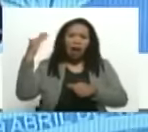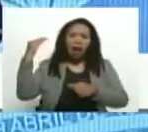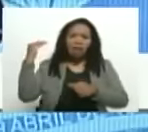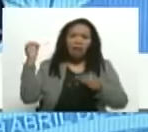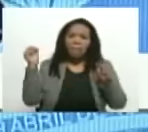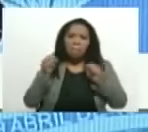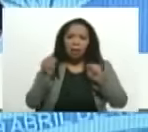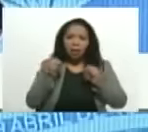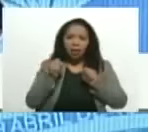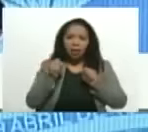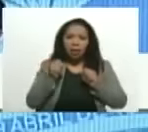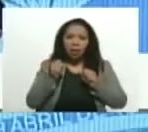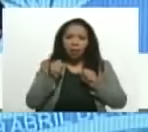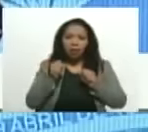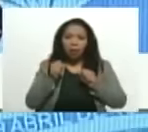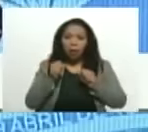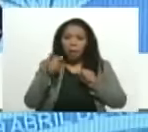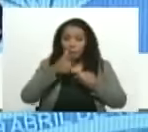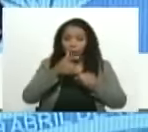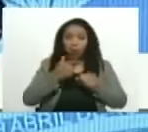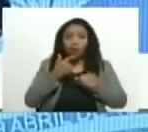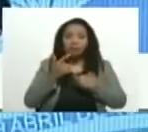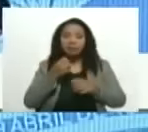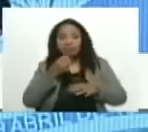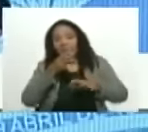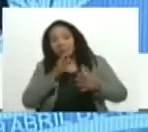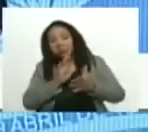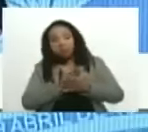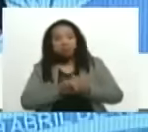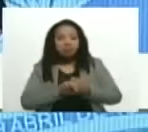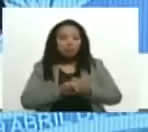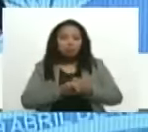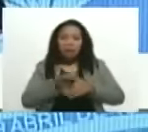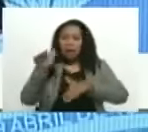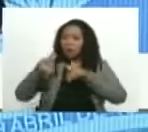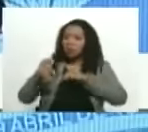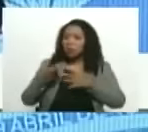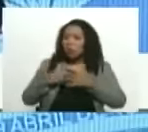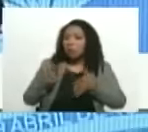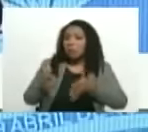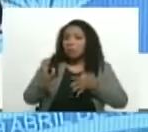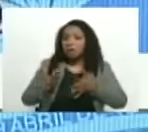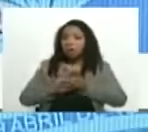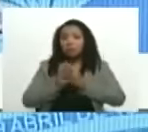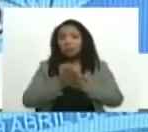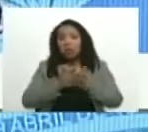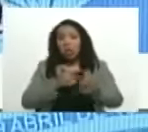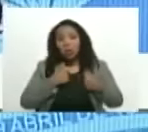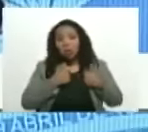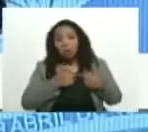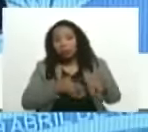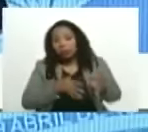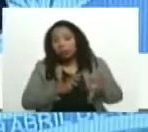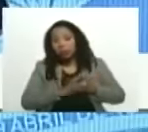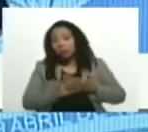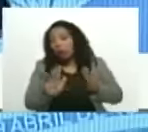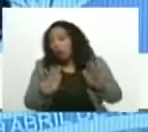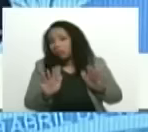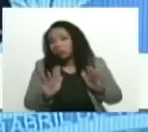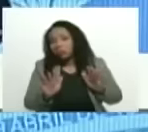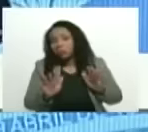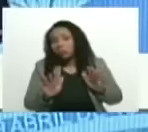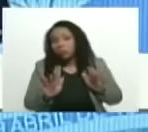Mérida, un escrutinio donde la gente diga, bueno, estos son los votos que saqué, estos son los voticos que yo saqué. Los escrutinios